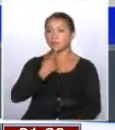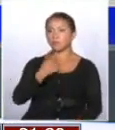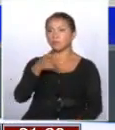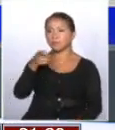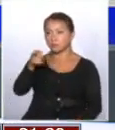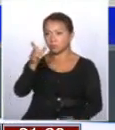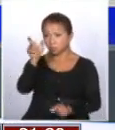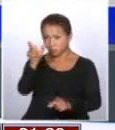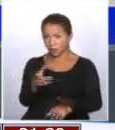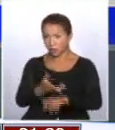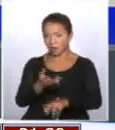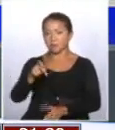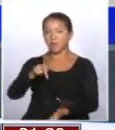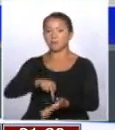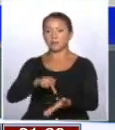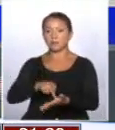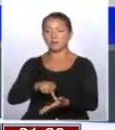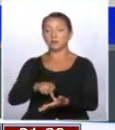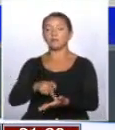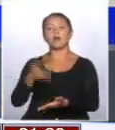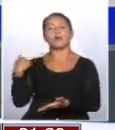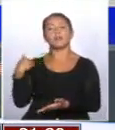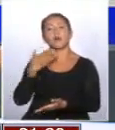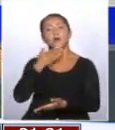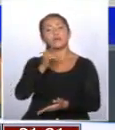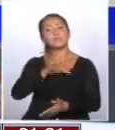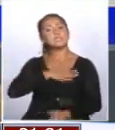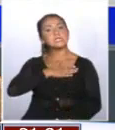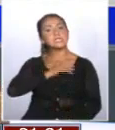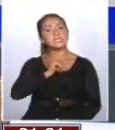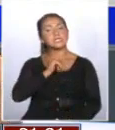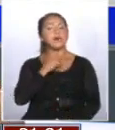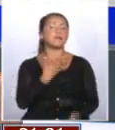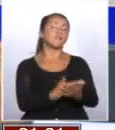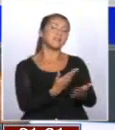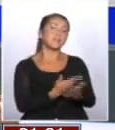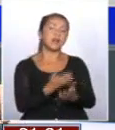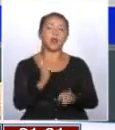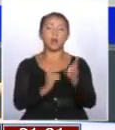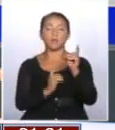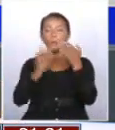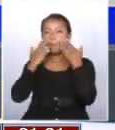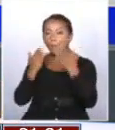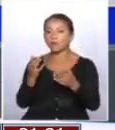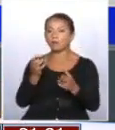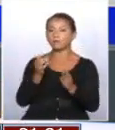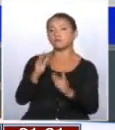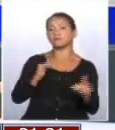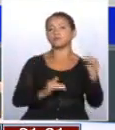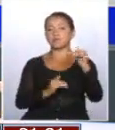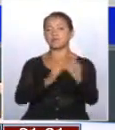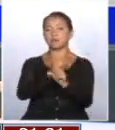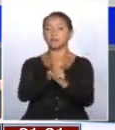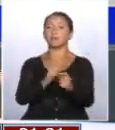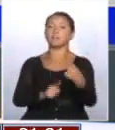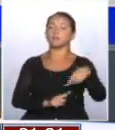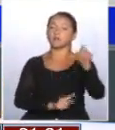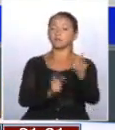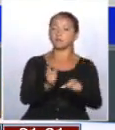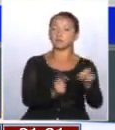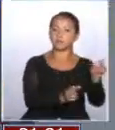condición de parlamentario, y desde qué es parlamentario, ¿desde cuándo usted siente que goza de ciertos beneficios por sobre el trabajo regular de otros